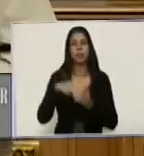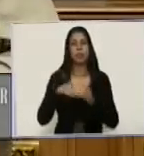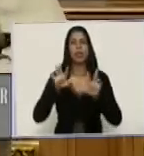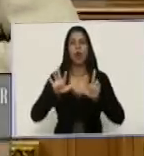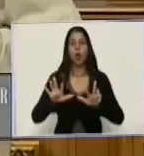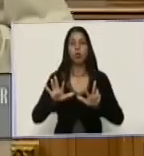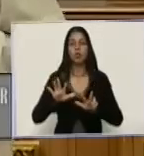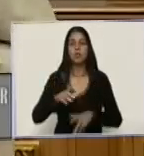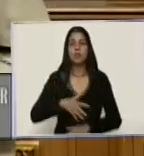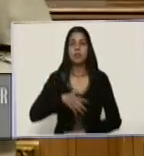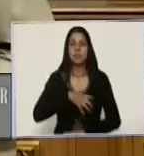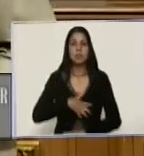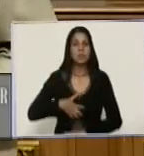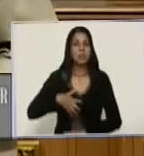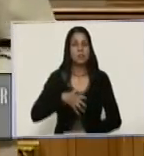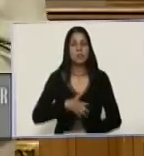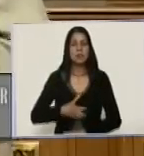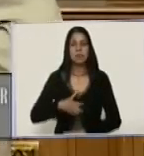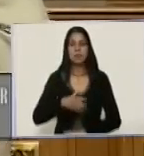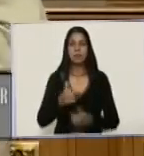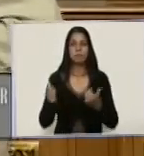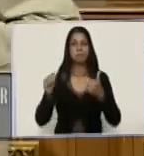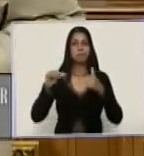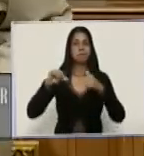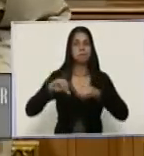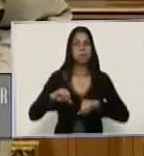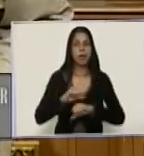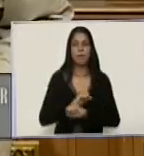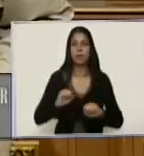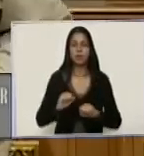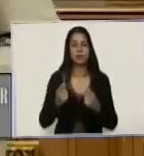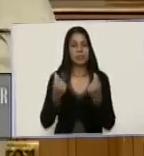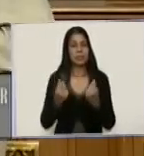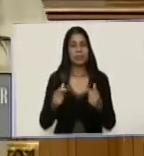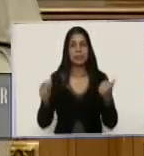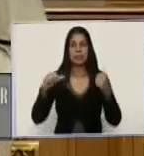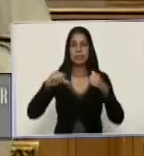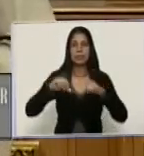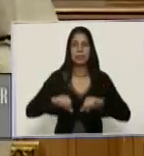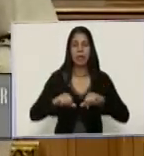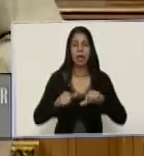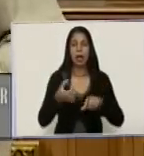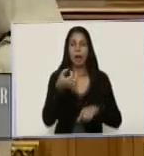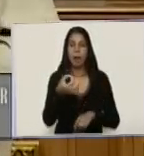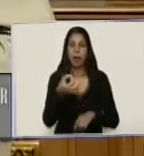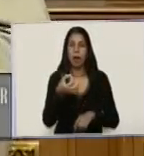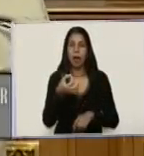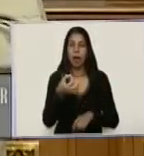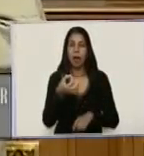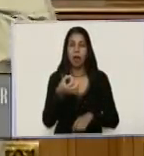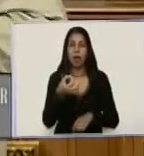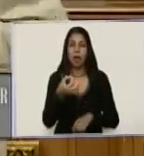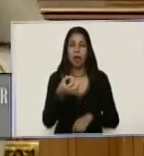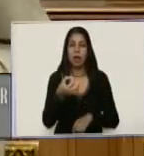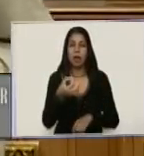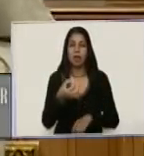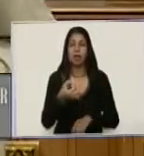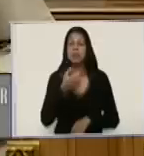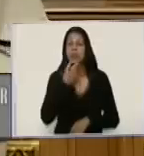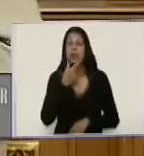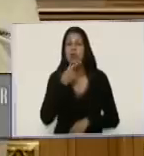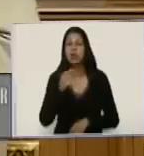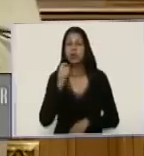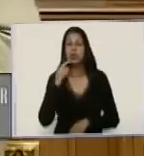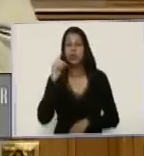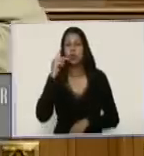podido recuperarse. No hay posibilidad. Su moneda está en franca caída.